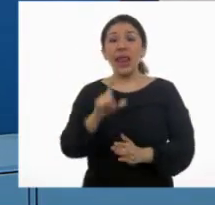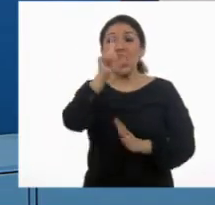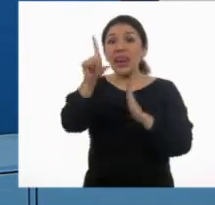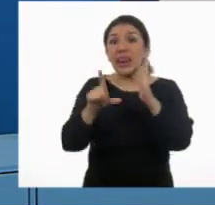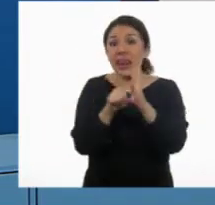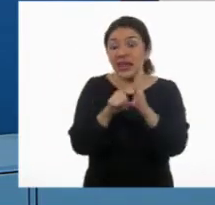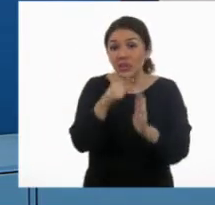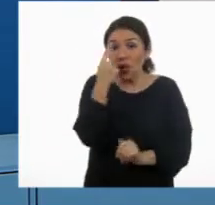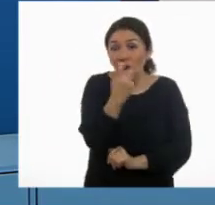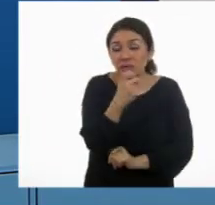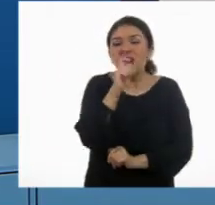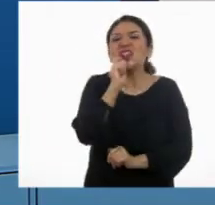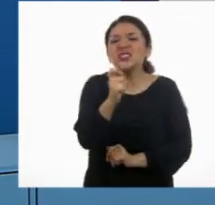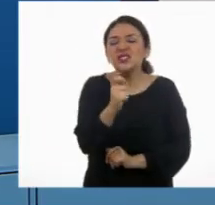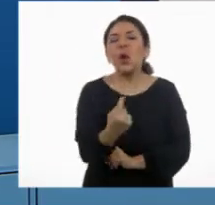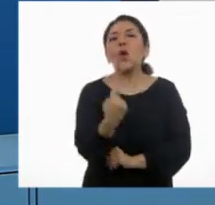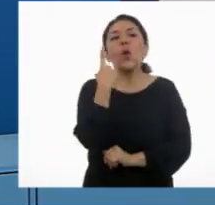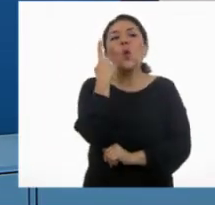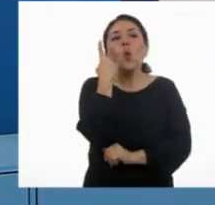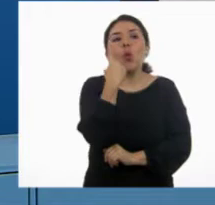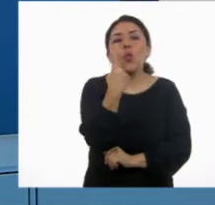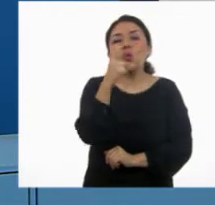esto representaría